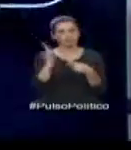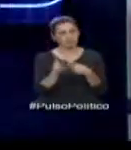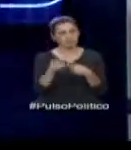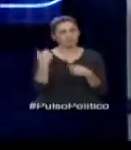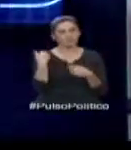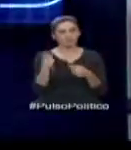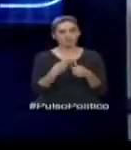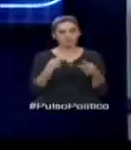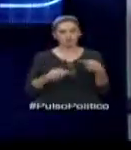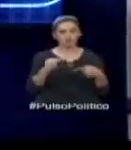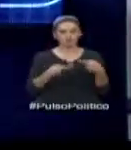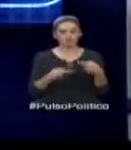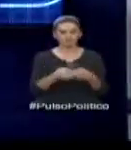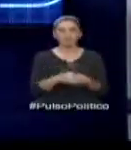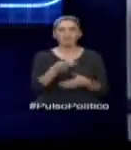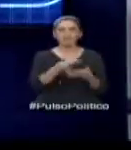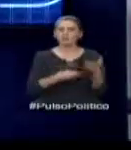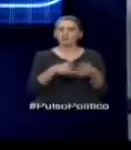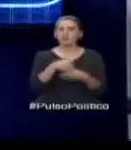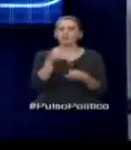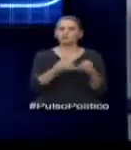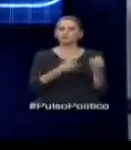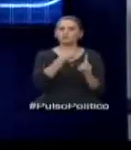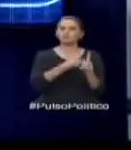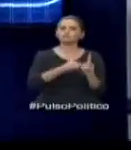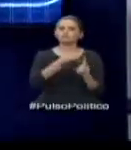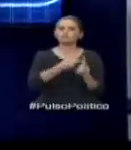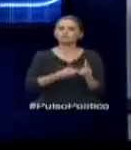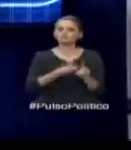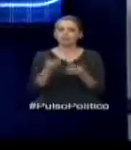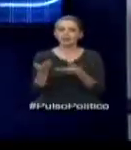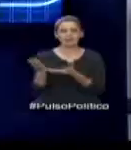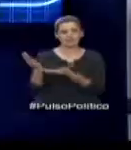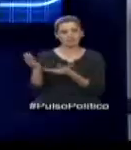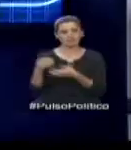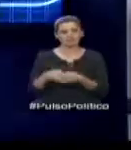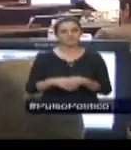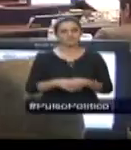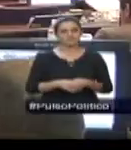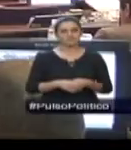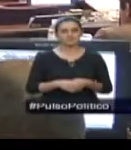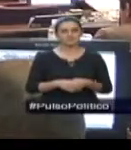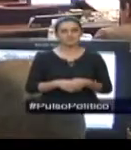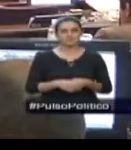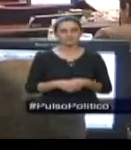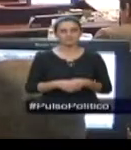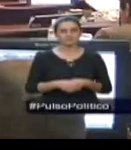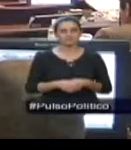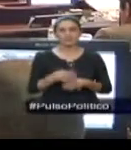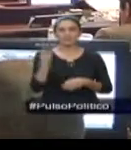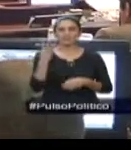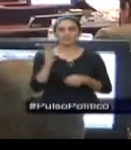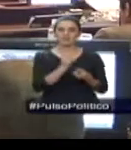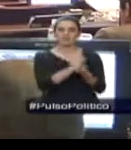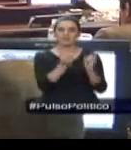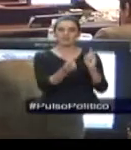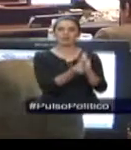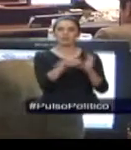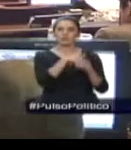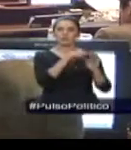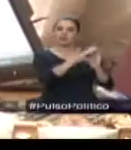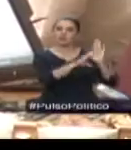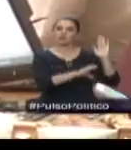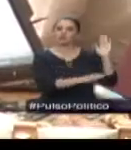segundo debate que ha pasado en estos últimos meses de inmediato les contamos son 17 enmiendas a la constitución